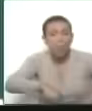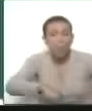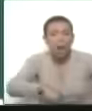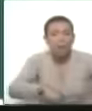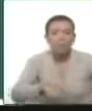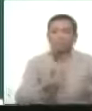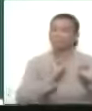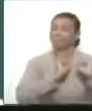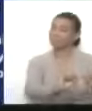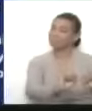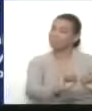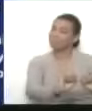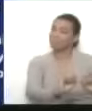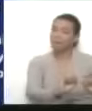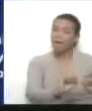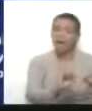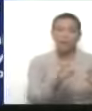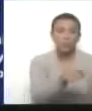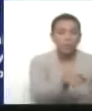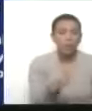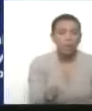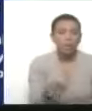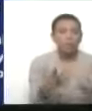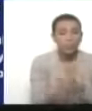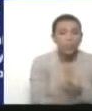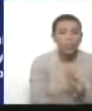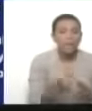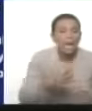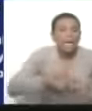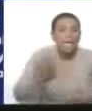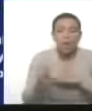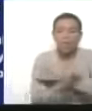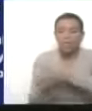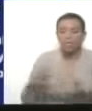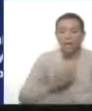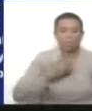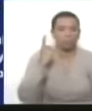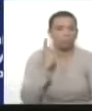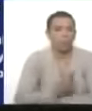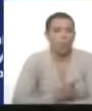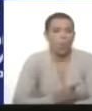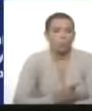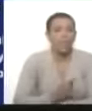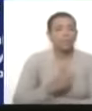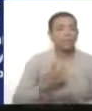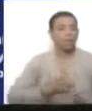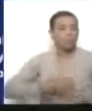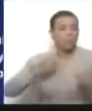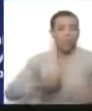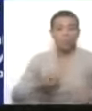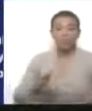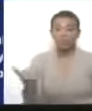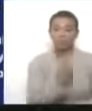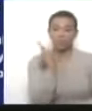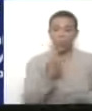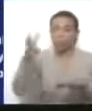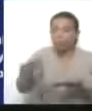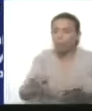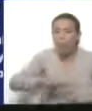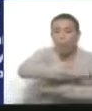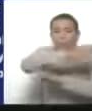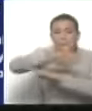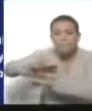en oponerse por todos los medios conforme a derecho a la pretensión de guayana de Guyana de disponer unilateralmente de un mar